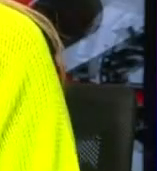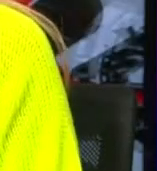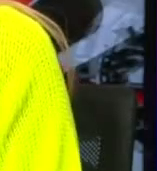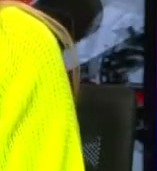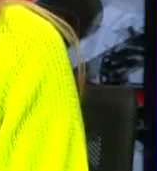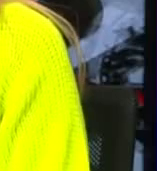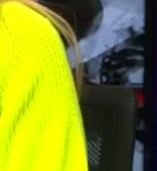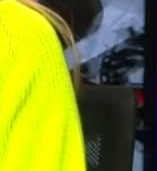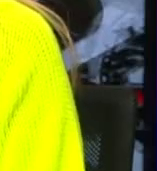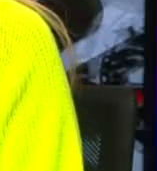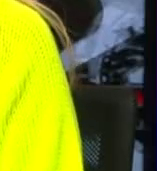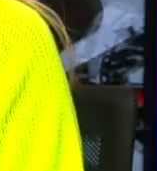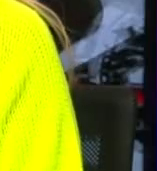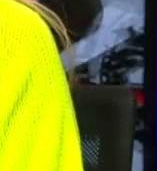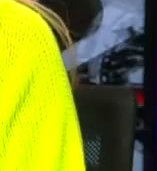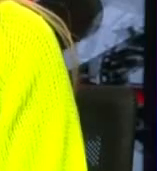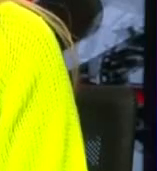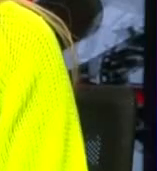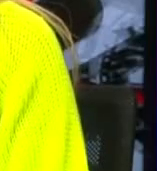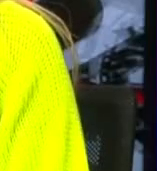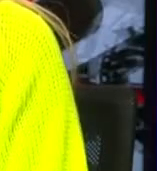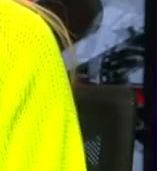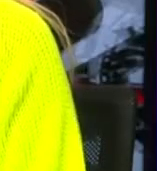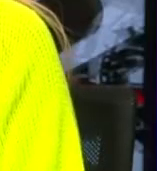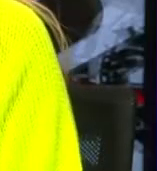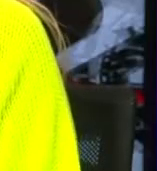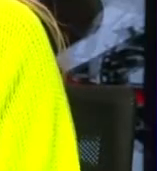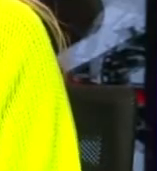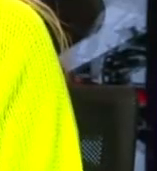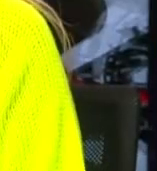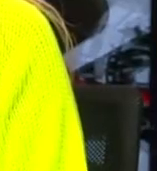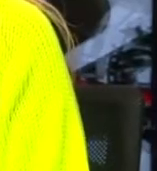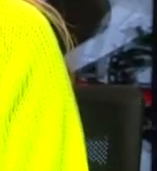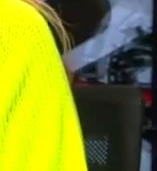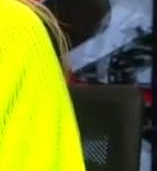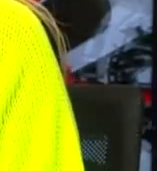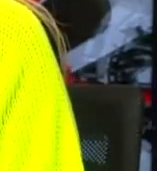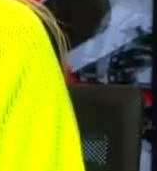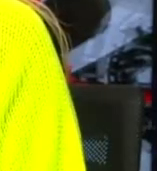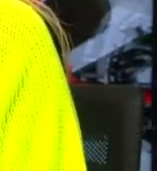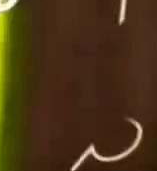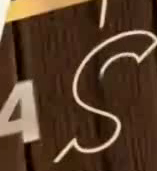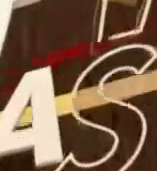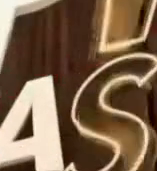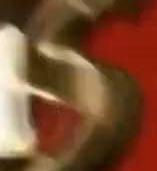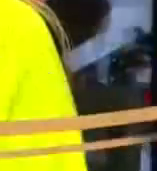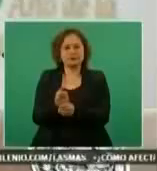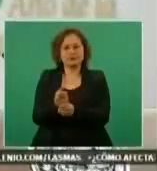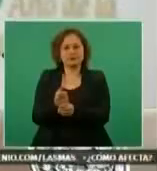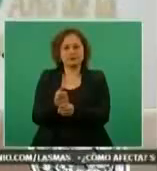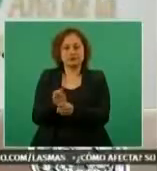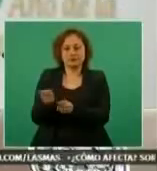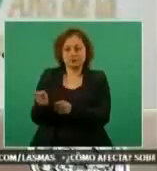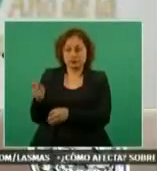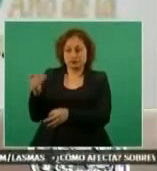PGBB es como mi novio tóxico. ¿Por? Ayer lo quería, hoy lo detesto.